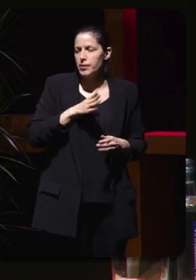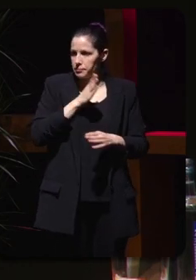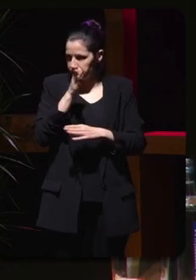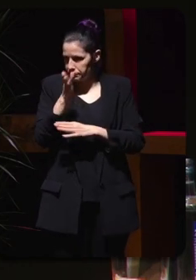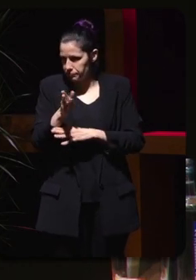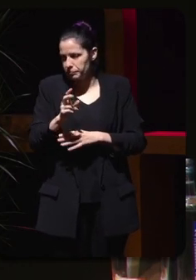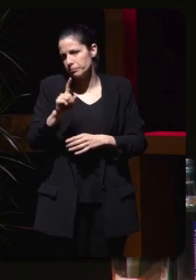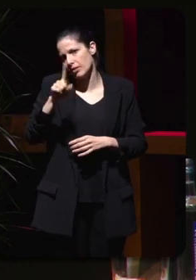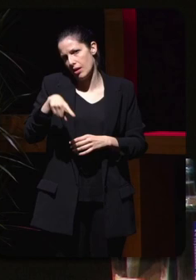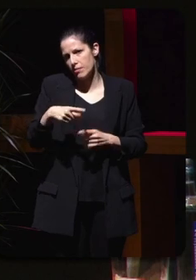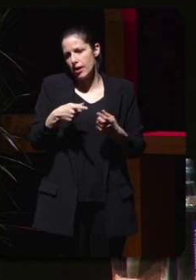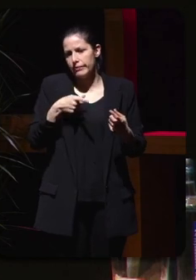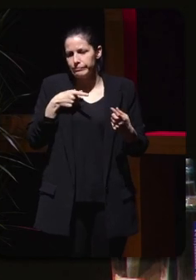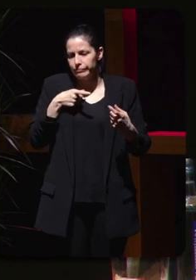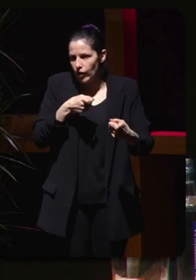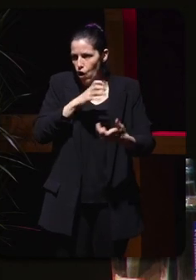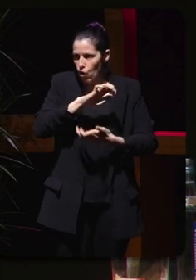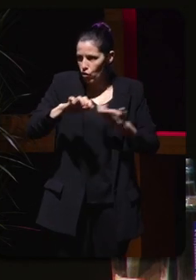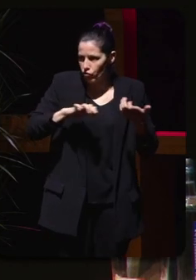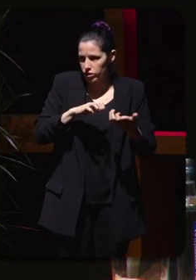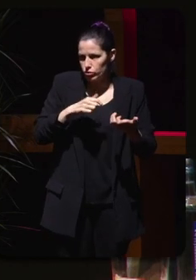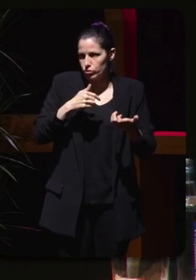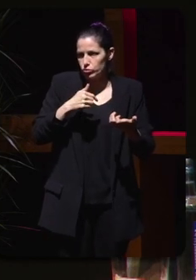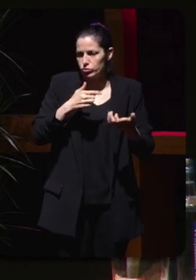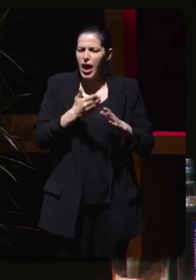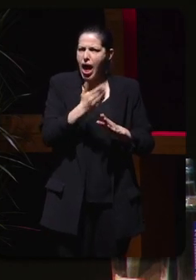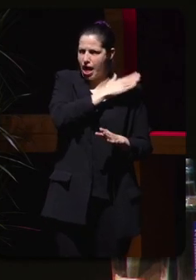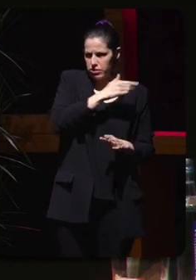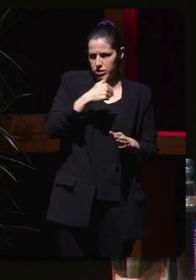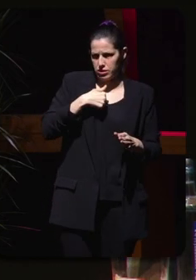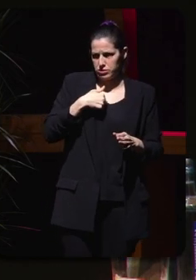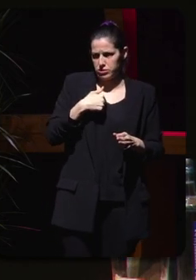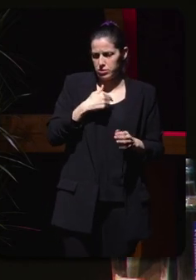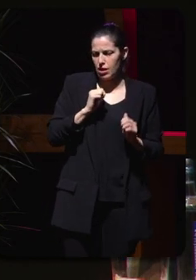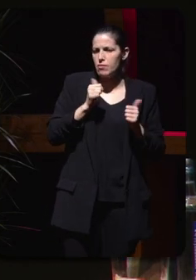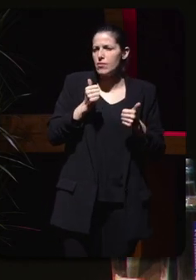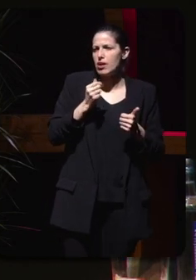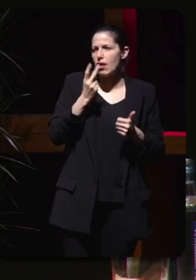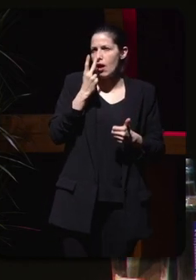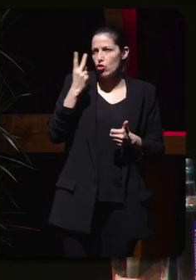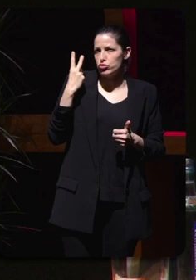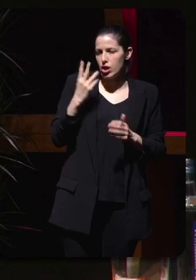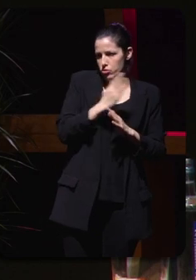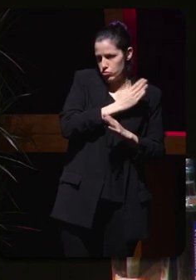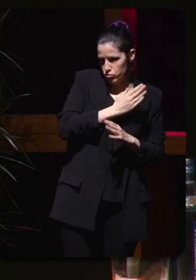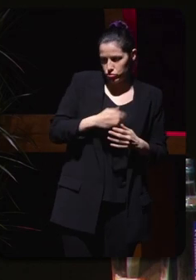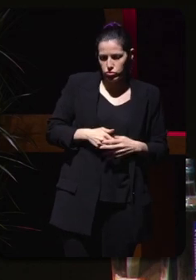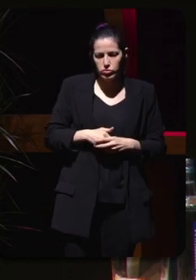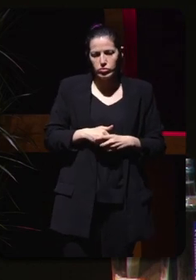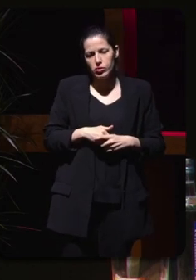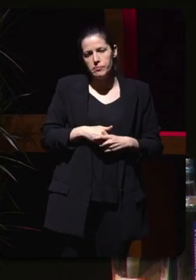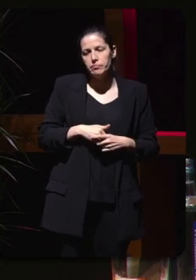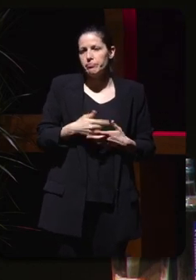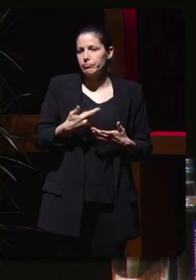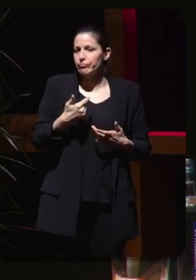realmente pues, cubrió también conflictos antes que yo, porque ella entró como 2 o 3 años antes. Por lo tanto, digamos que para mí ahí era un